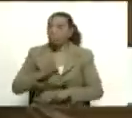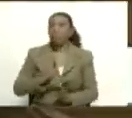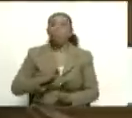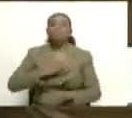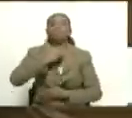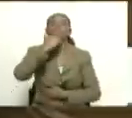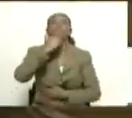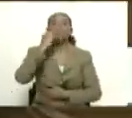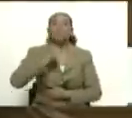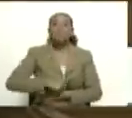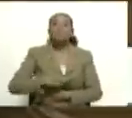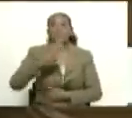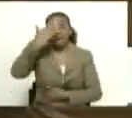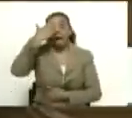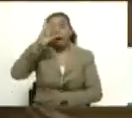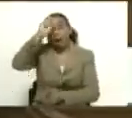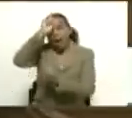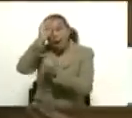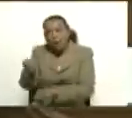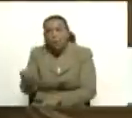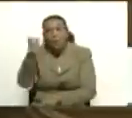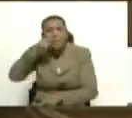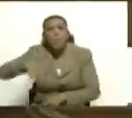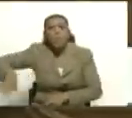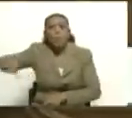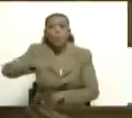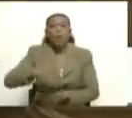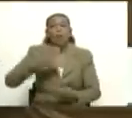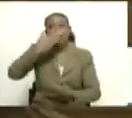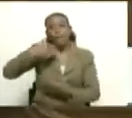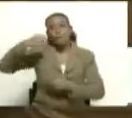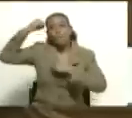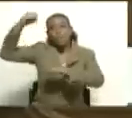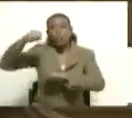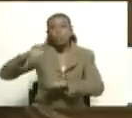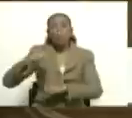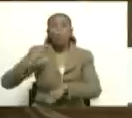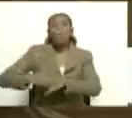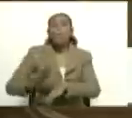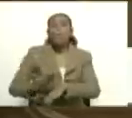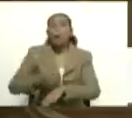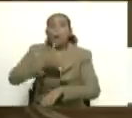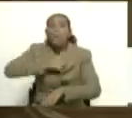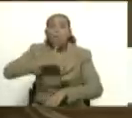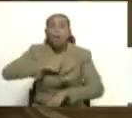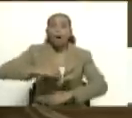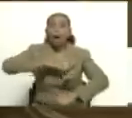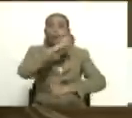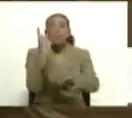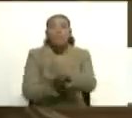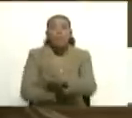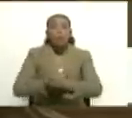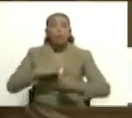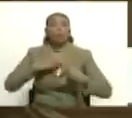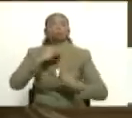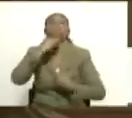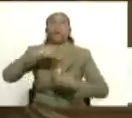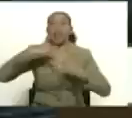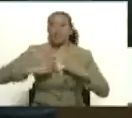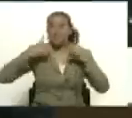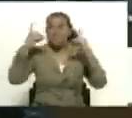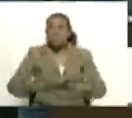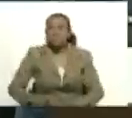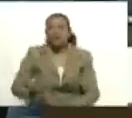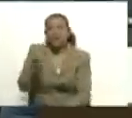también merece un reconocimiento el presidente Nicolás Maduro Moro por el coraje, la valentía y la decisión